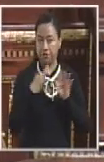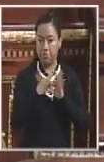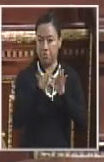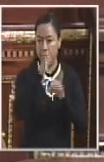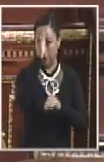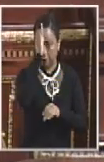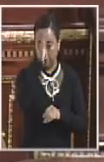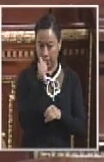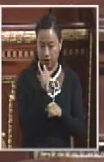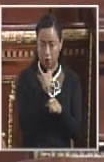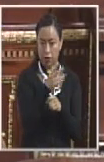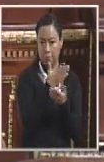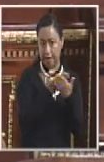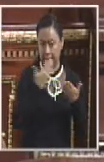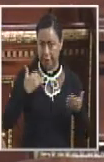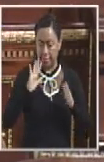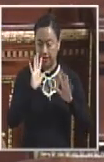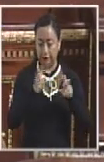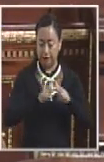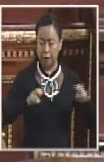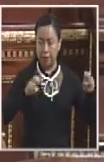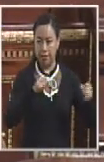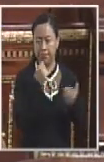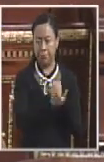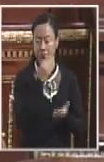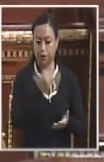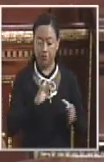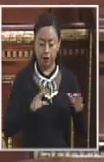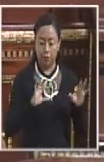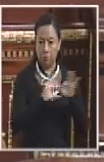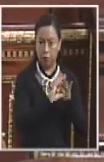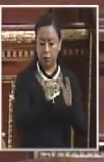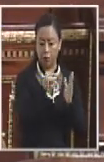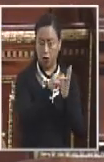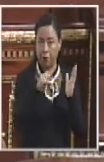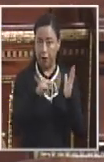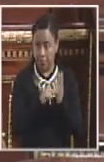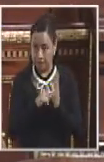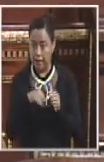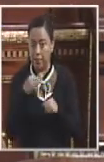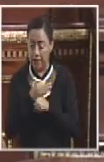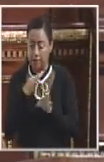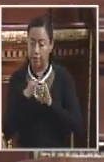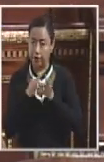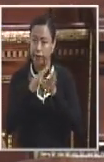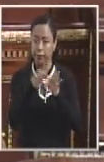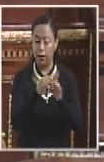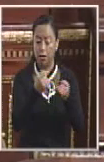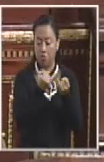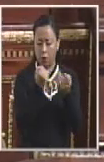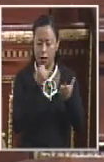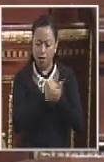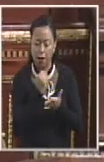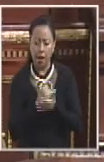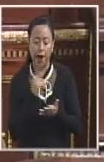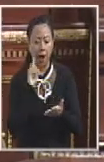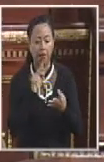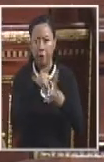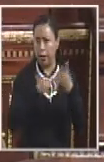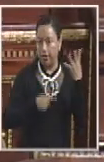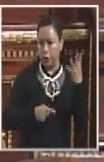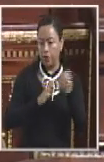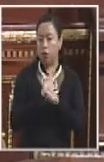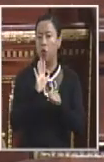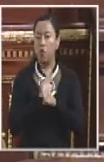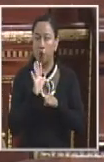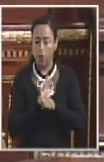acuerdos tomados por el Pleno en términos de la normatividad aplicable y determinar los trámites que deben recaer sobre las